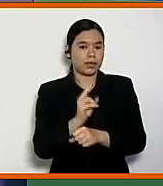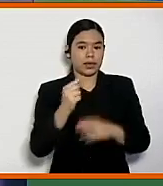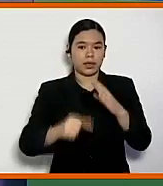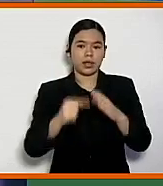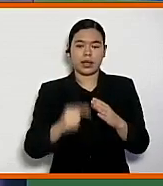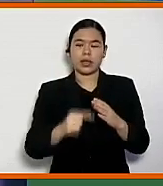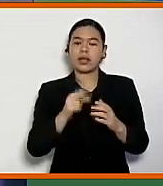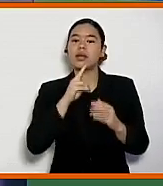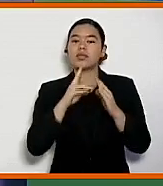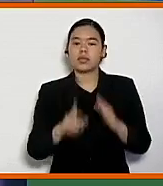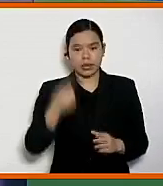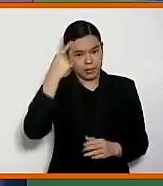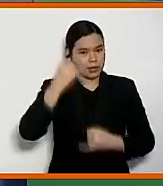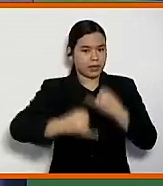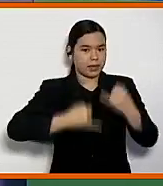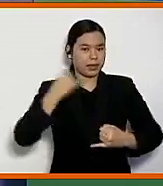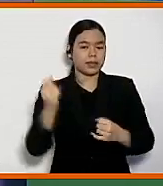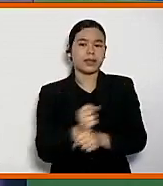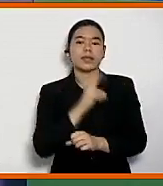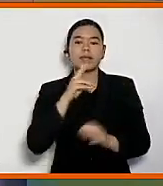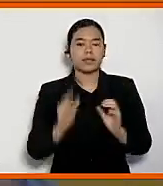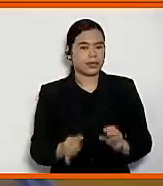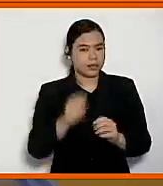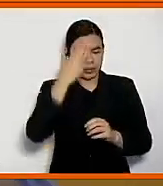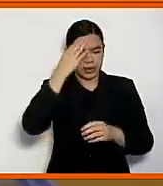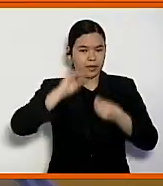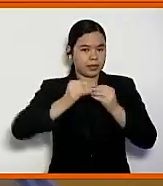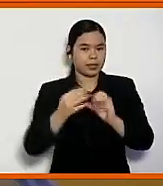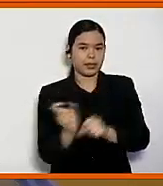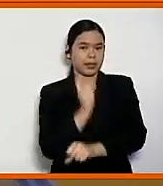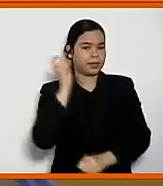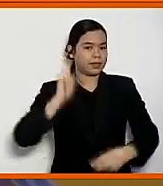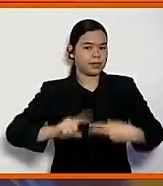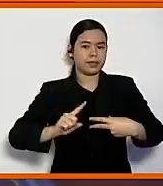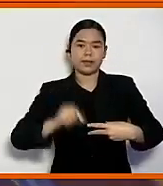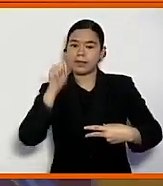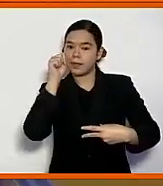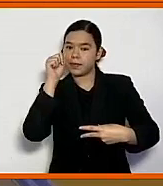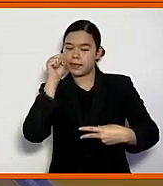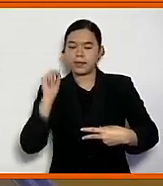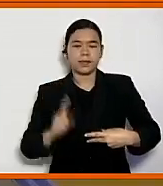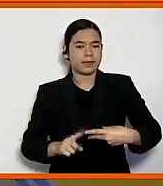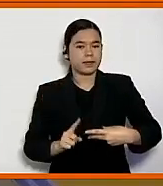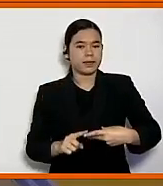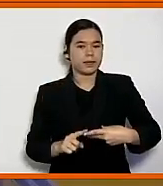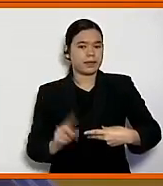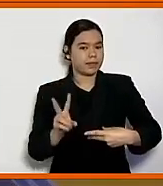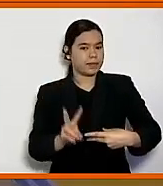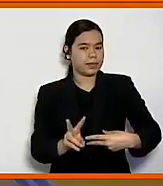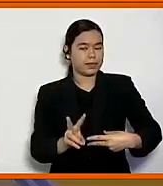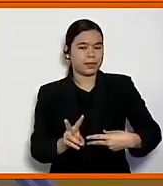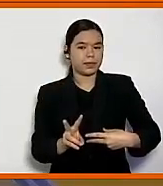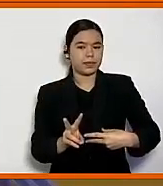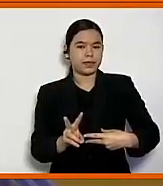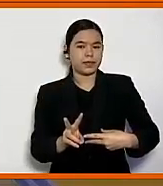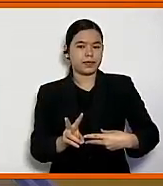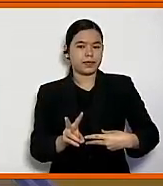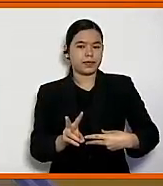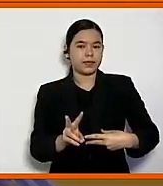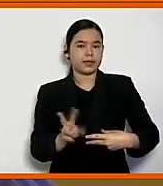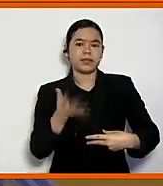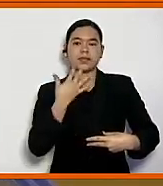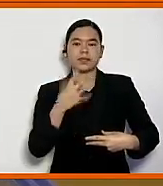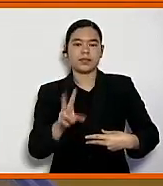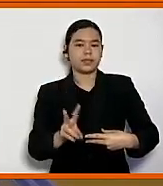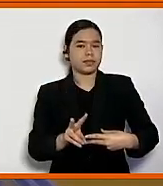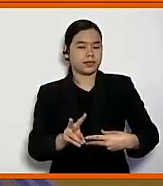jueguen y ganen a lo catracho. ¿Quién es su primer número ganador, su primer dígito? Atentos, porque este es el 2. Segundo dígito,